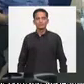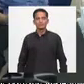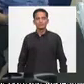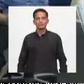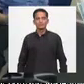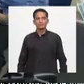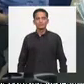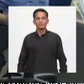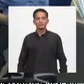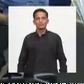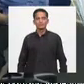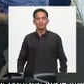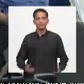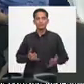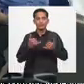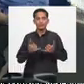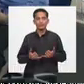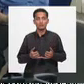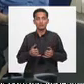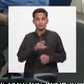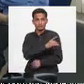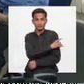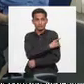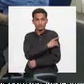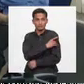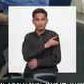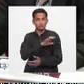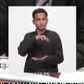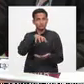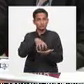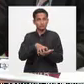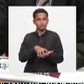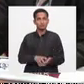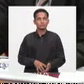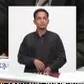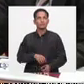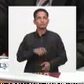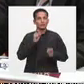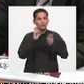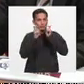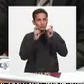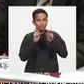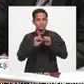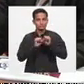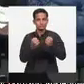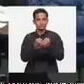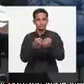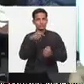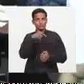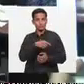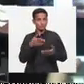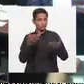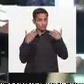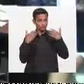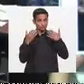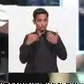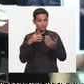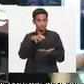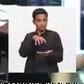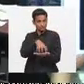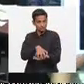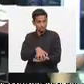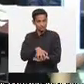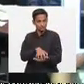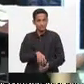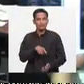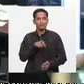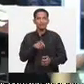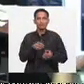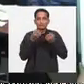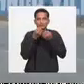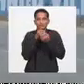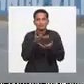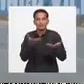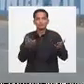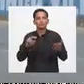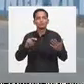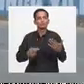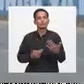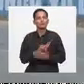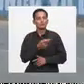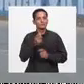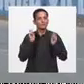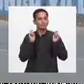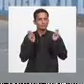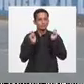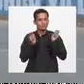plaza en las instalaciones del Consejo de participación ciudadana y control social de la ciudad de Guayaquil se llevó a cabo el lanzamiento de la campaña